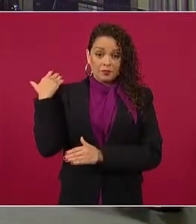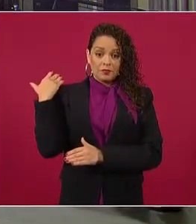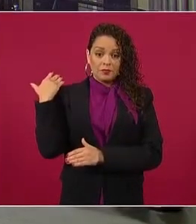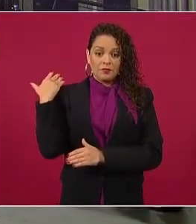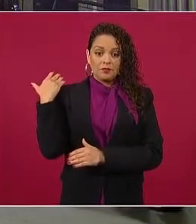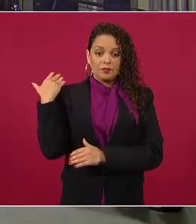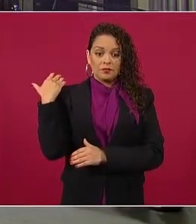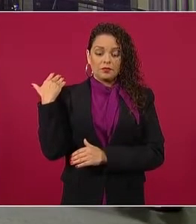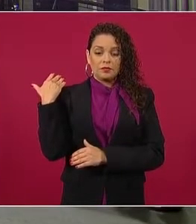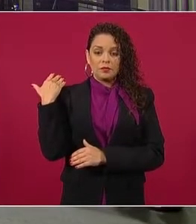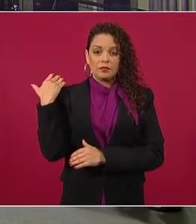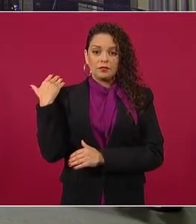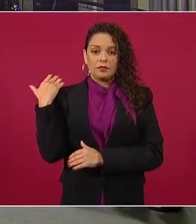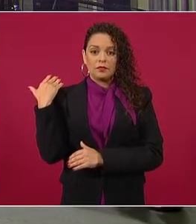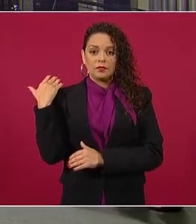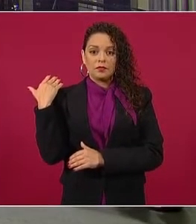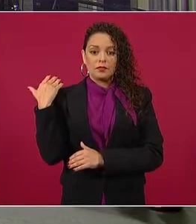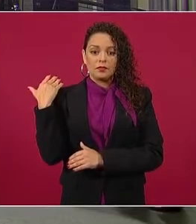fuerza